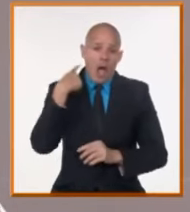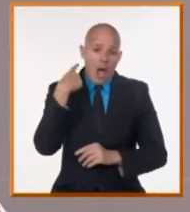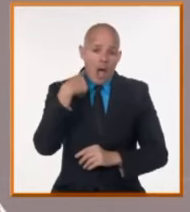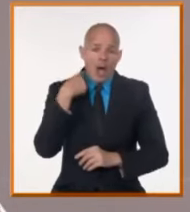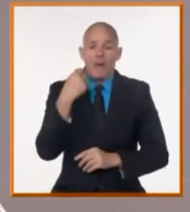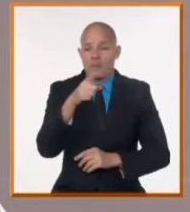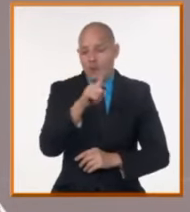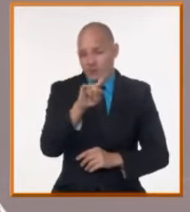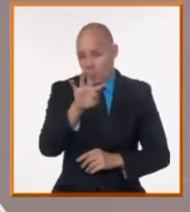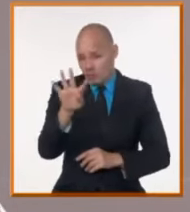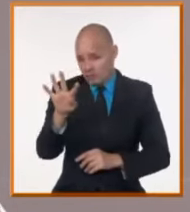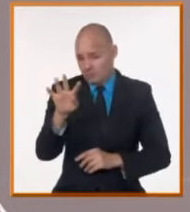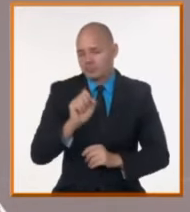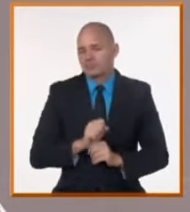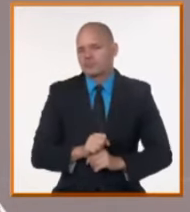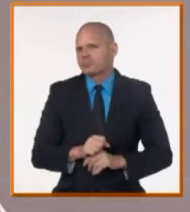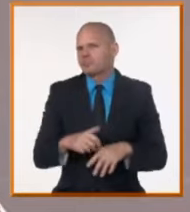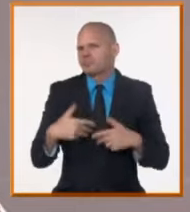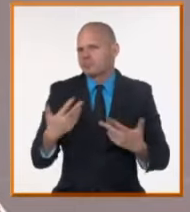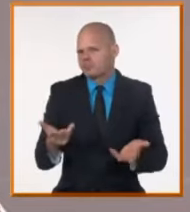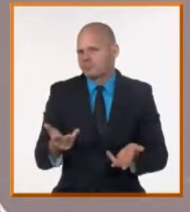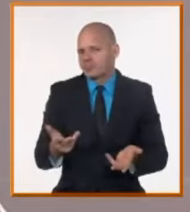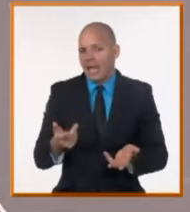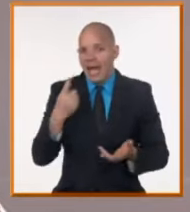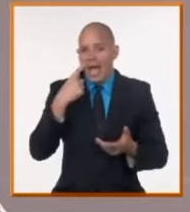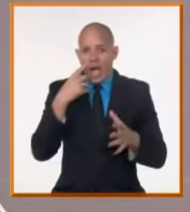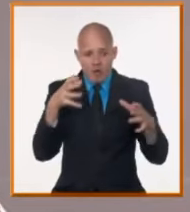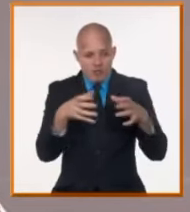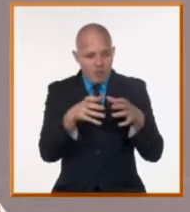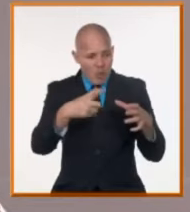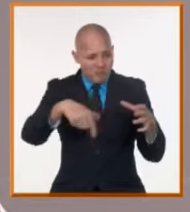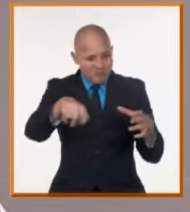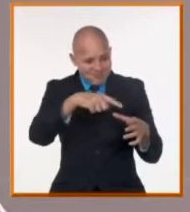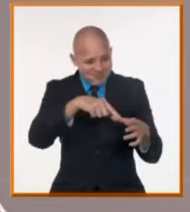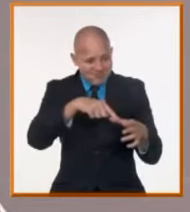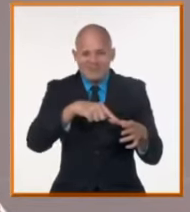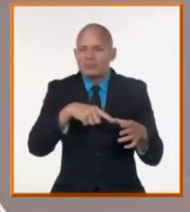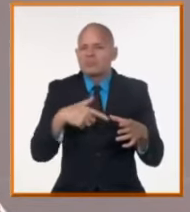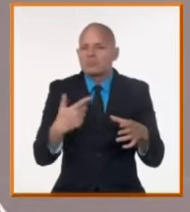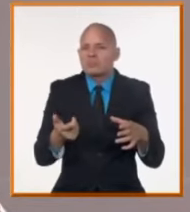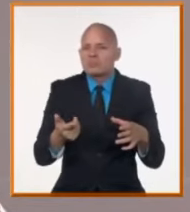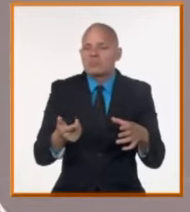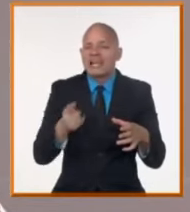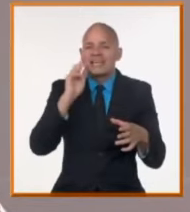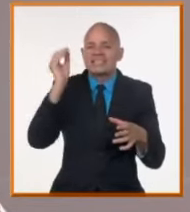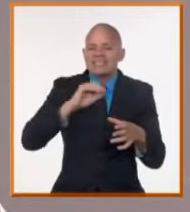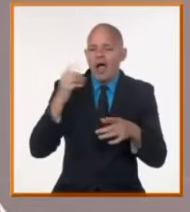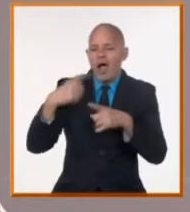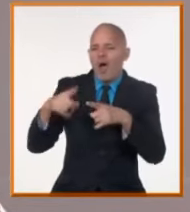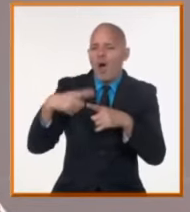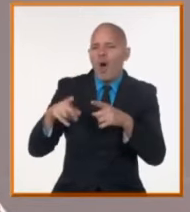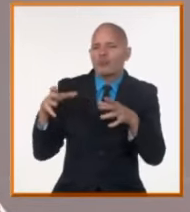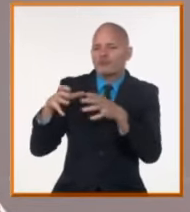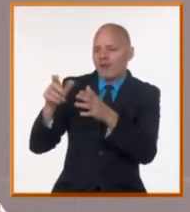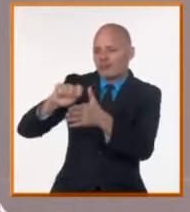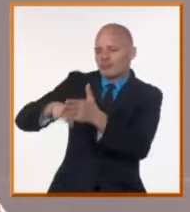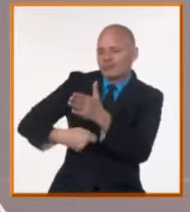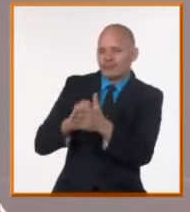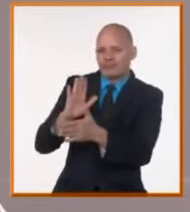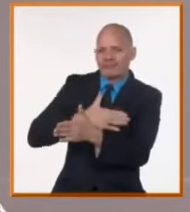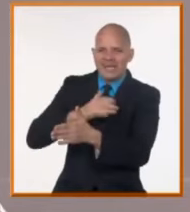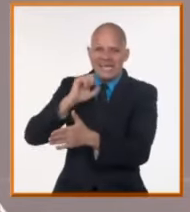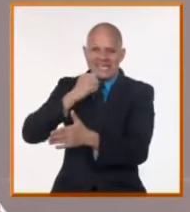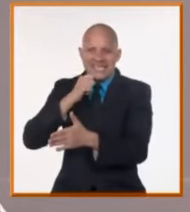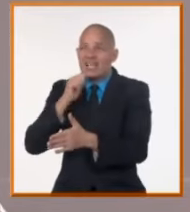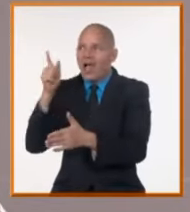de 1994, como una reacción ante la puesta en marcha del TLC, del Tratado de Libre Comercio entre Estados